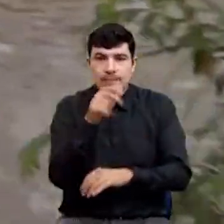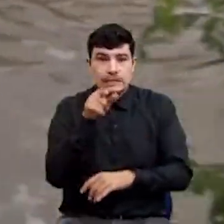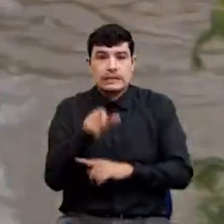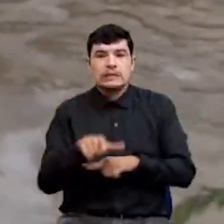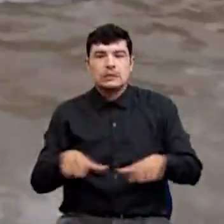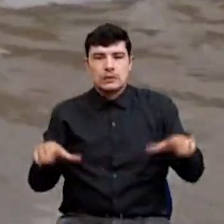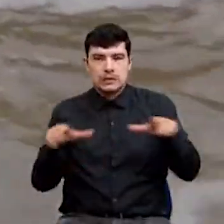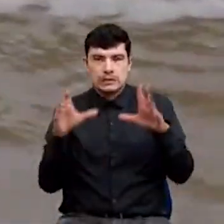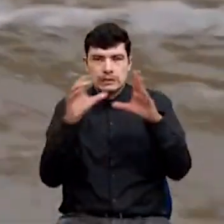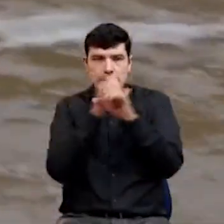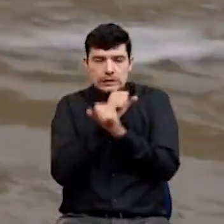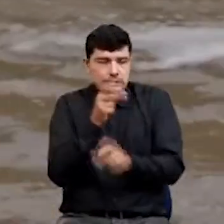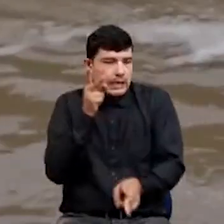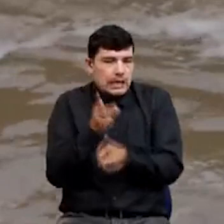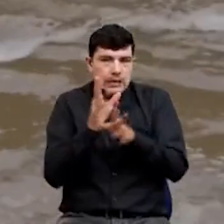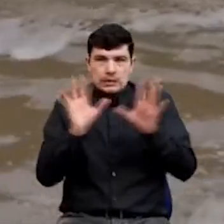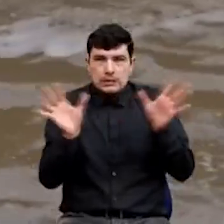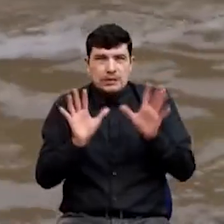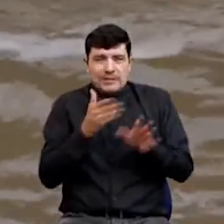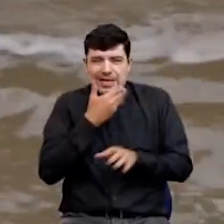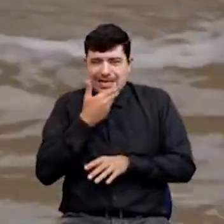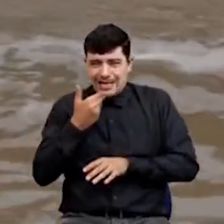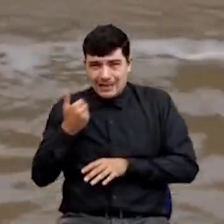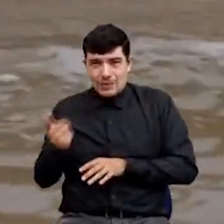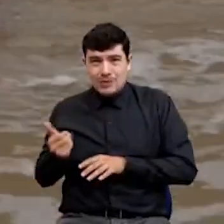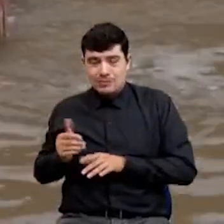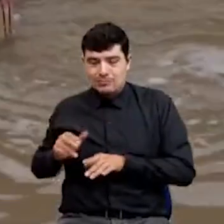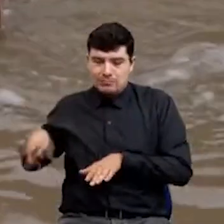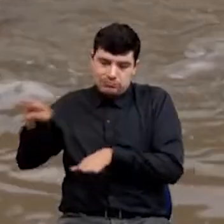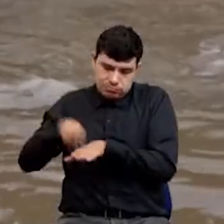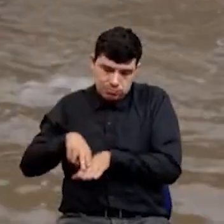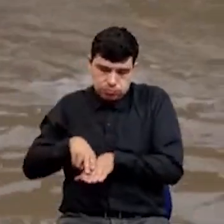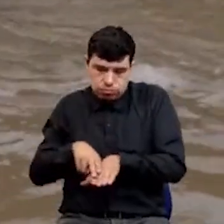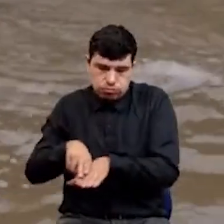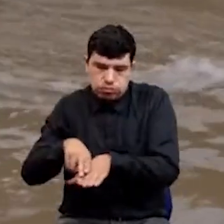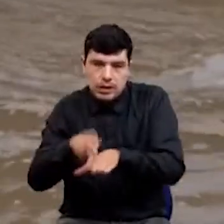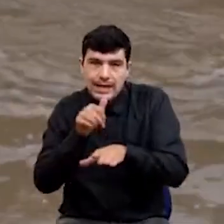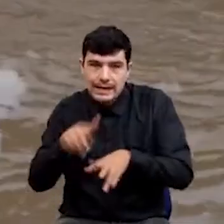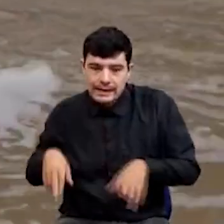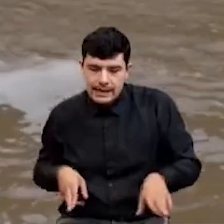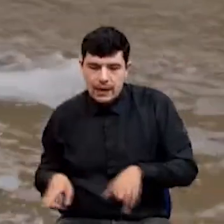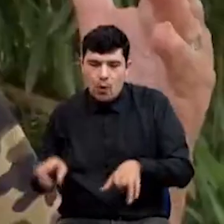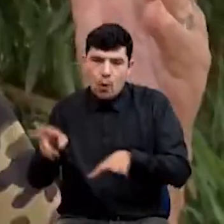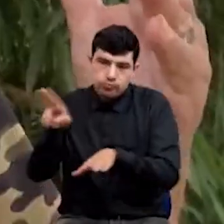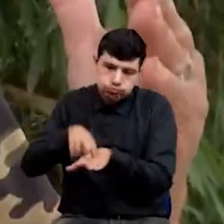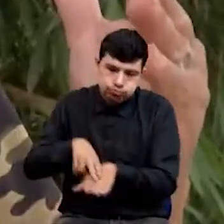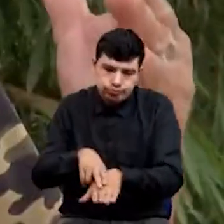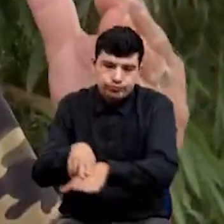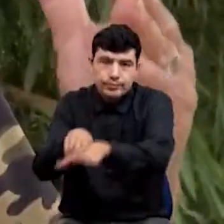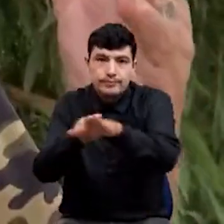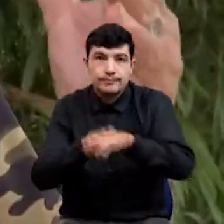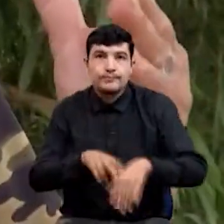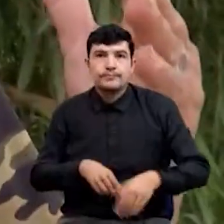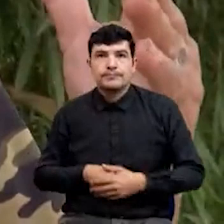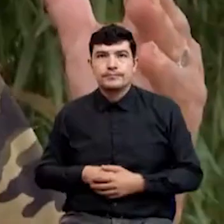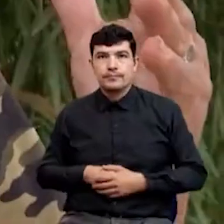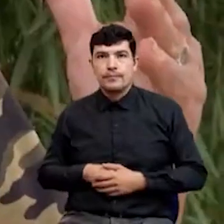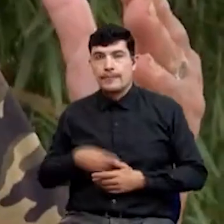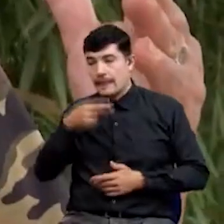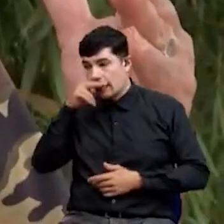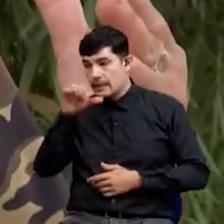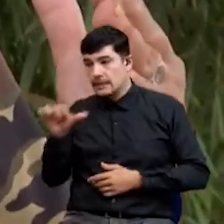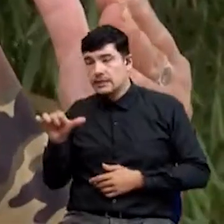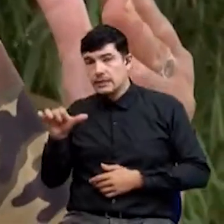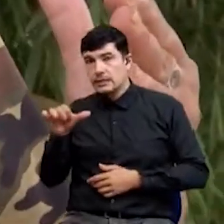la noche prefieren pasar en chalupa Al otro lado del río las niñas del colegio en la tarde llegan tipo